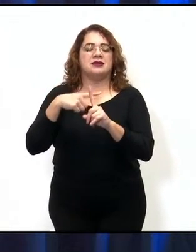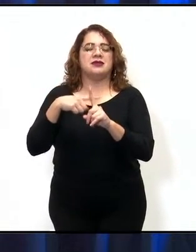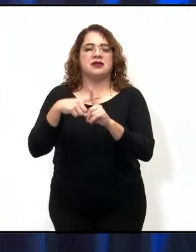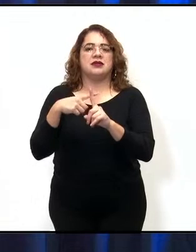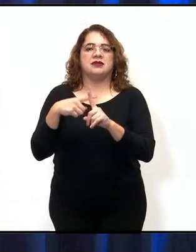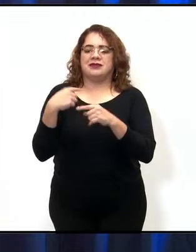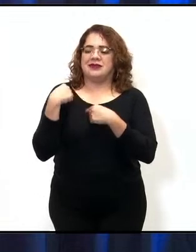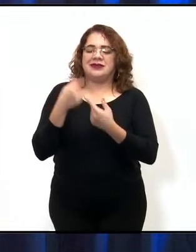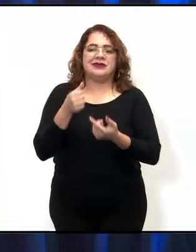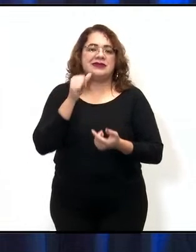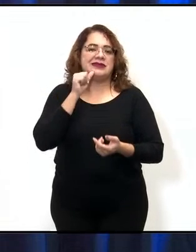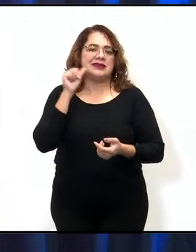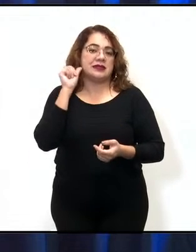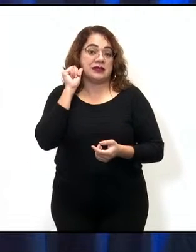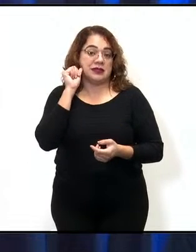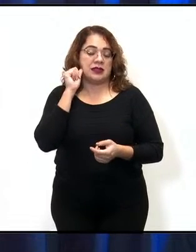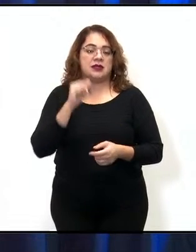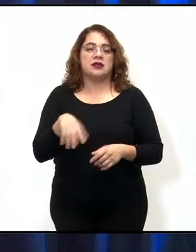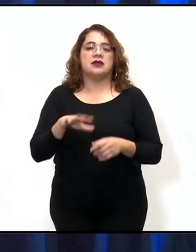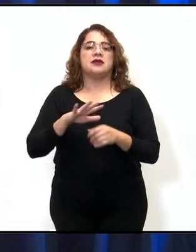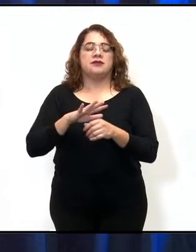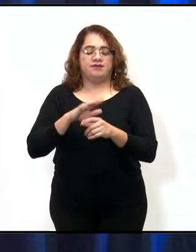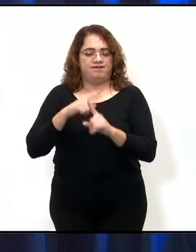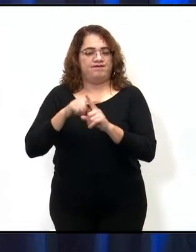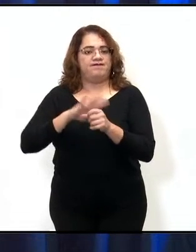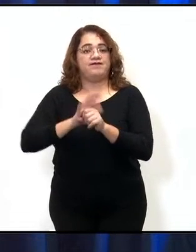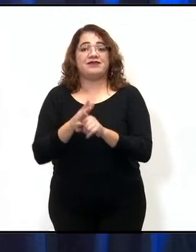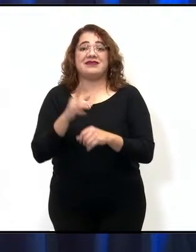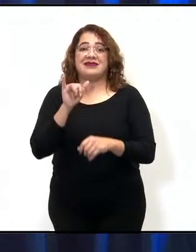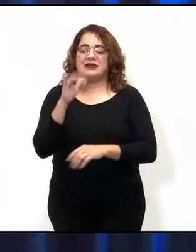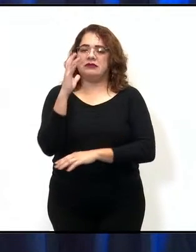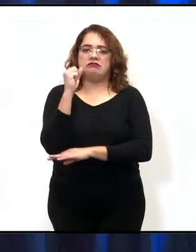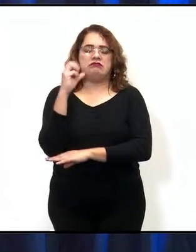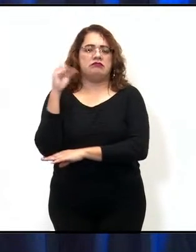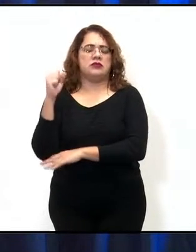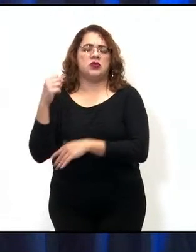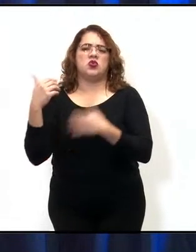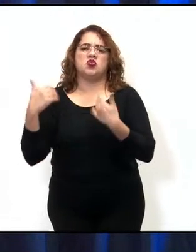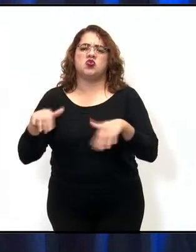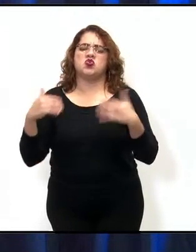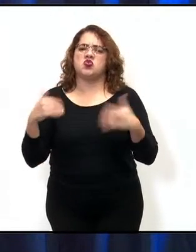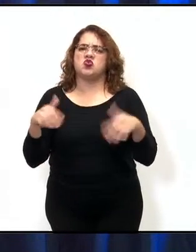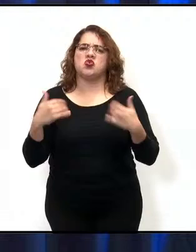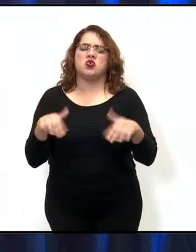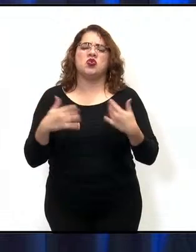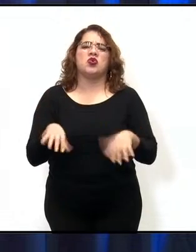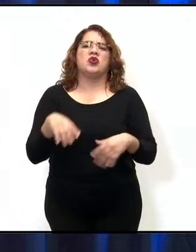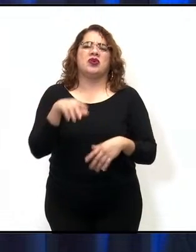son notas haciendo récord de solo un día. Desde el comienzo de la pandemia,